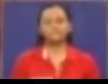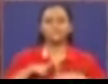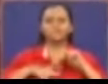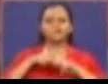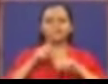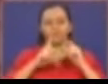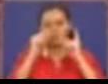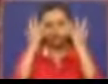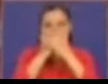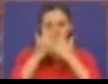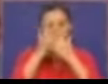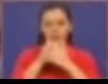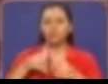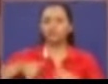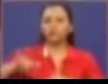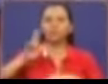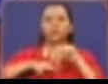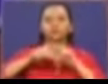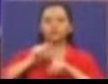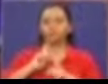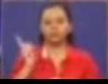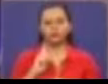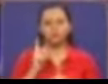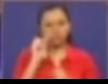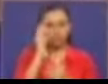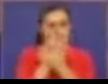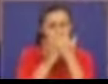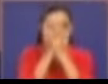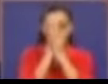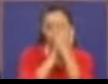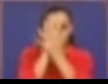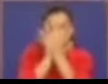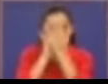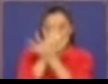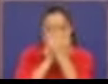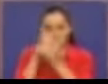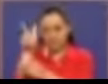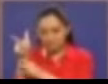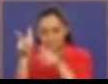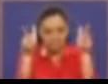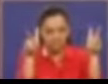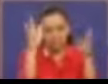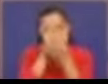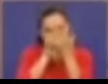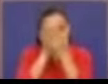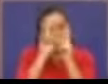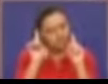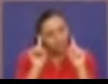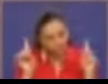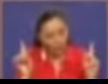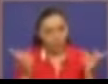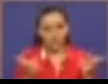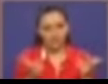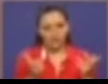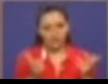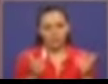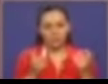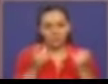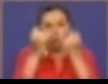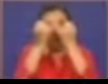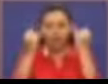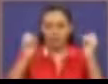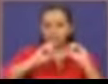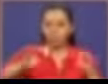construcción, entonces la gente va a creer que es así. Me están mezclando tomas de cuando se estaba construyendo. Por eso había cables sueltos, pero eso ya no existe, todo